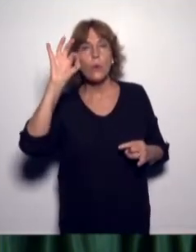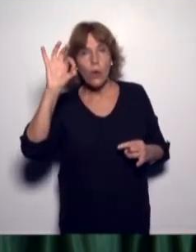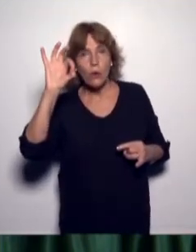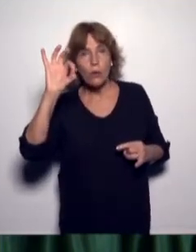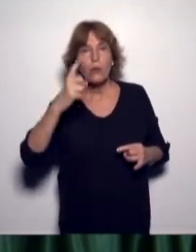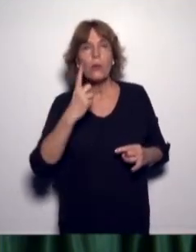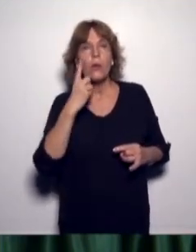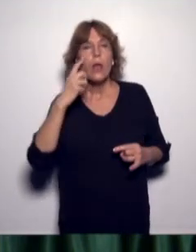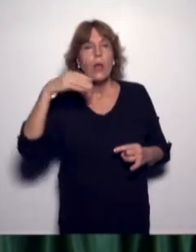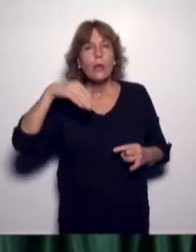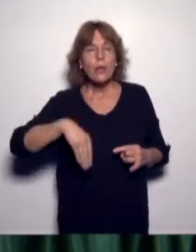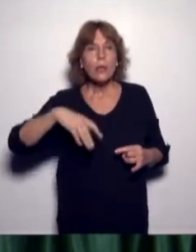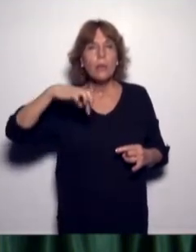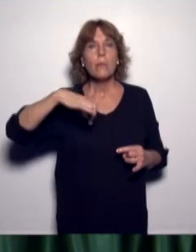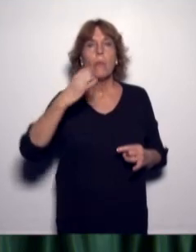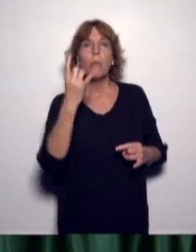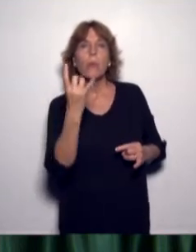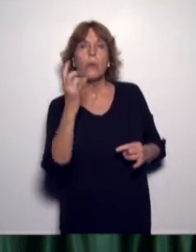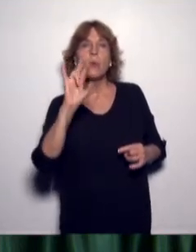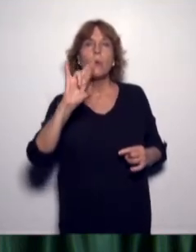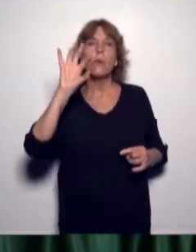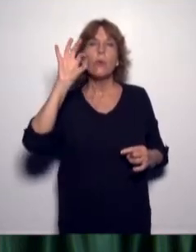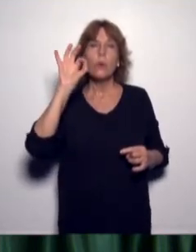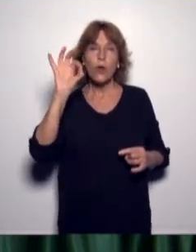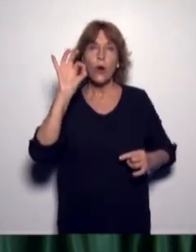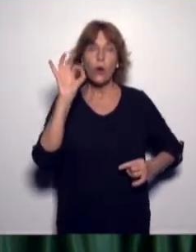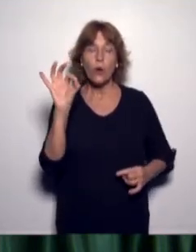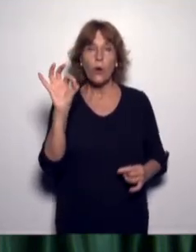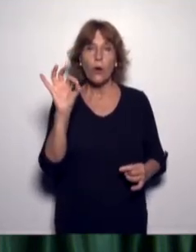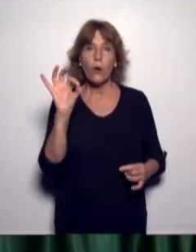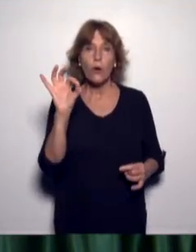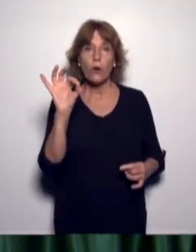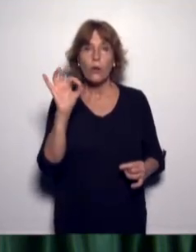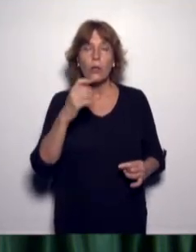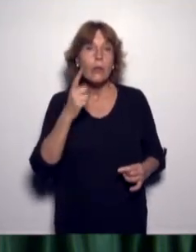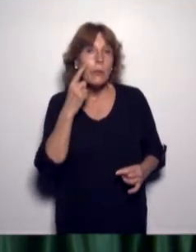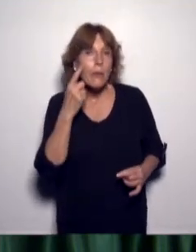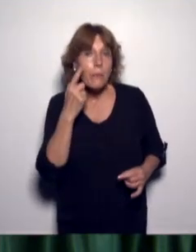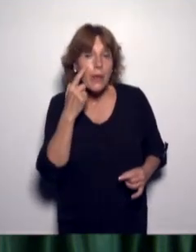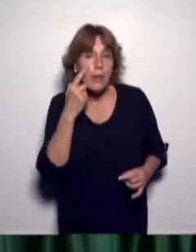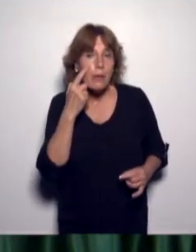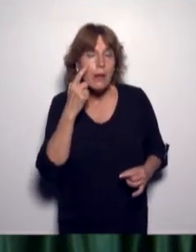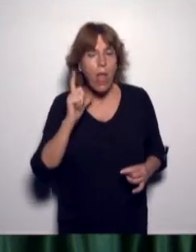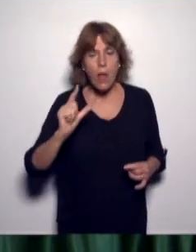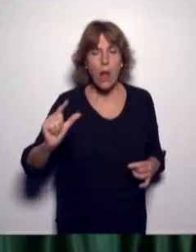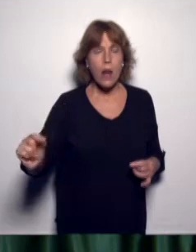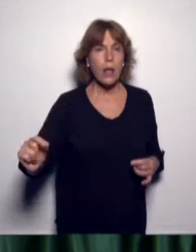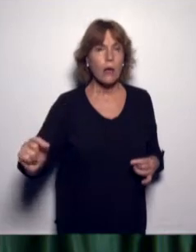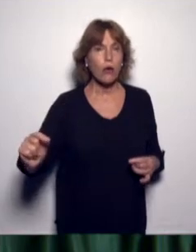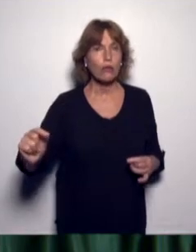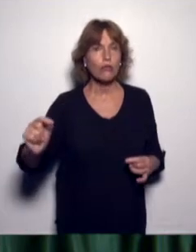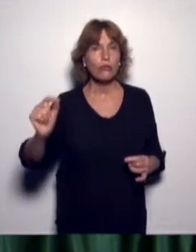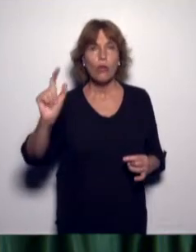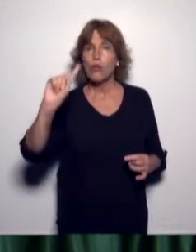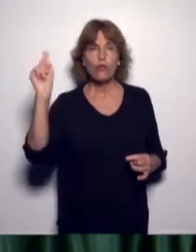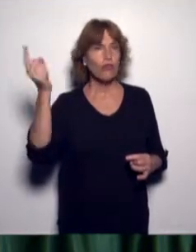Y agrega el libro del Levítico, por ser impuro, tiene que vivir apartado,